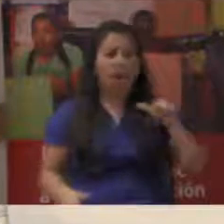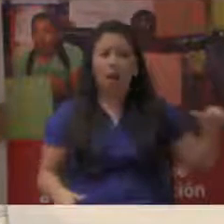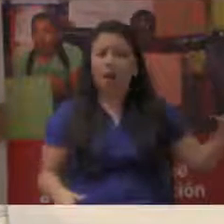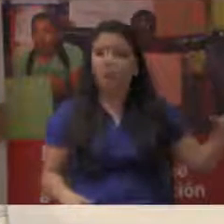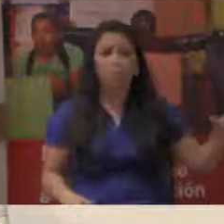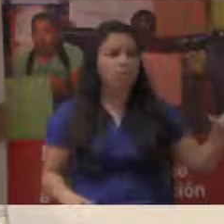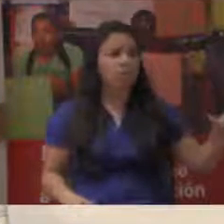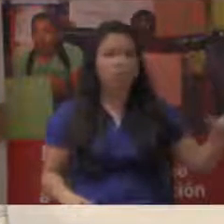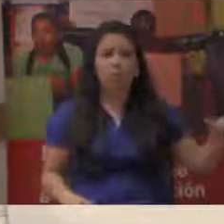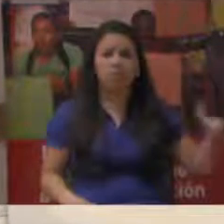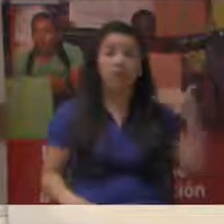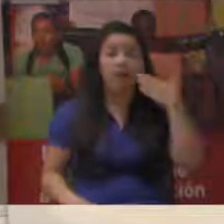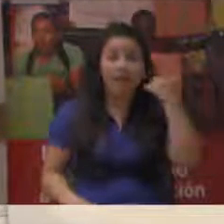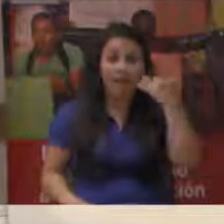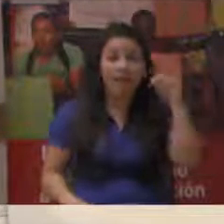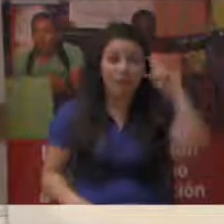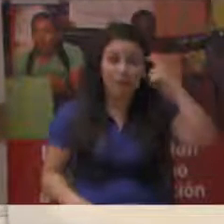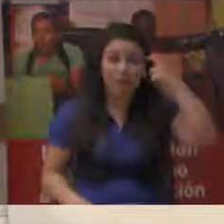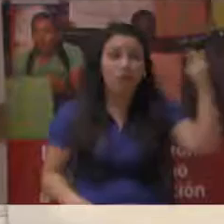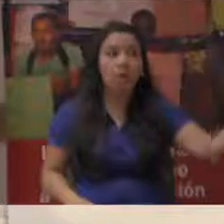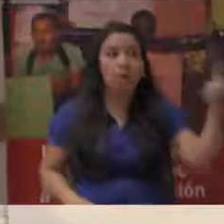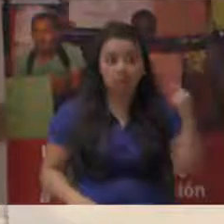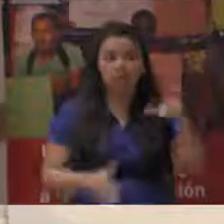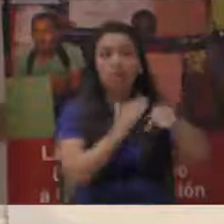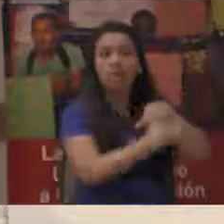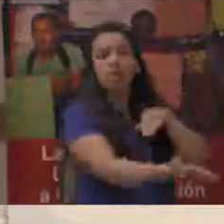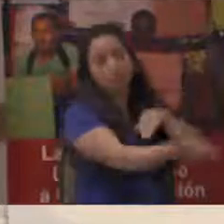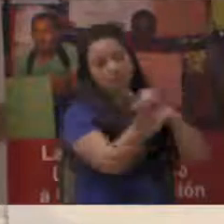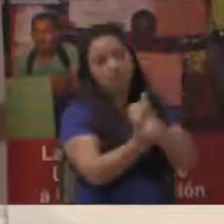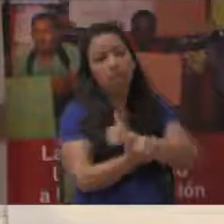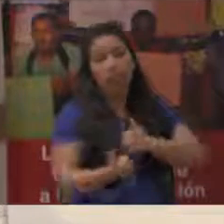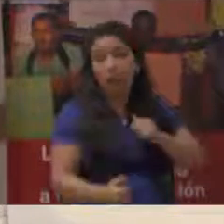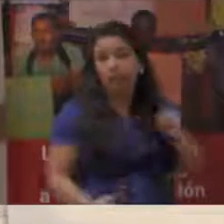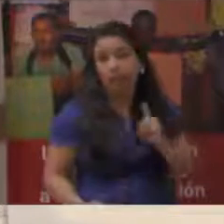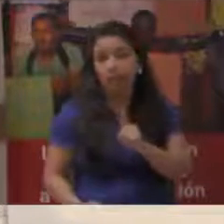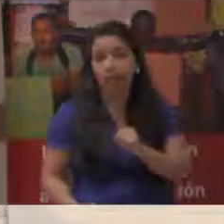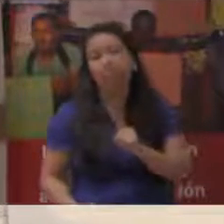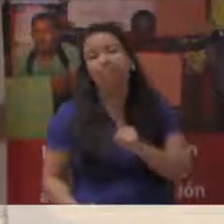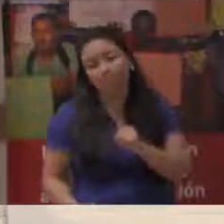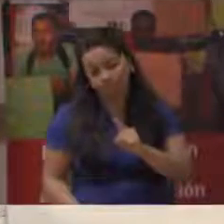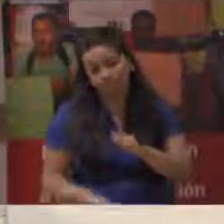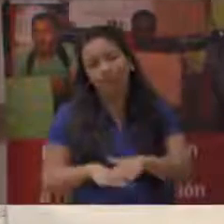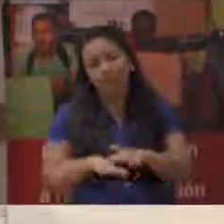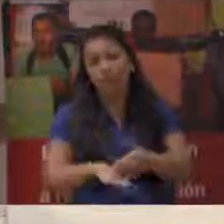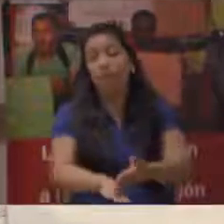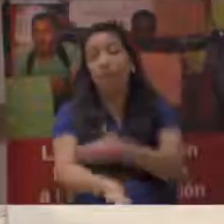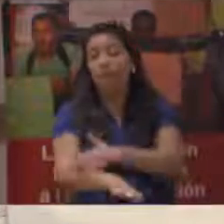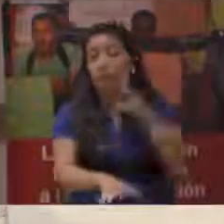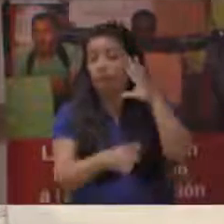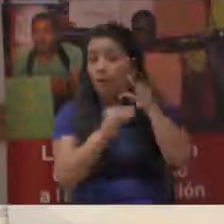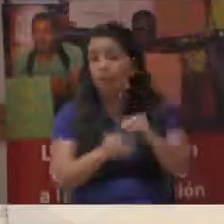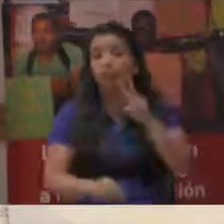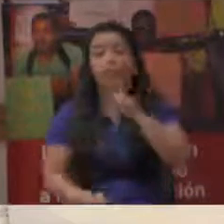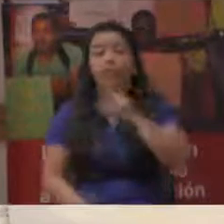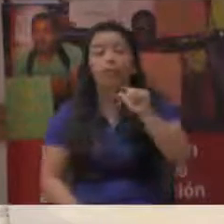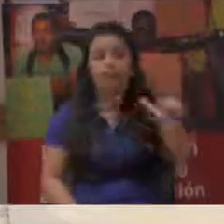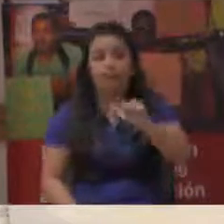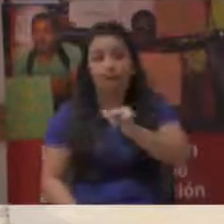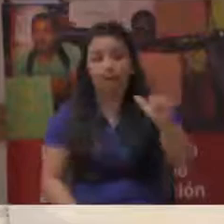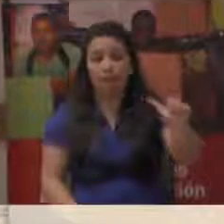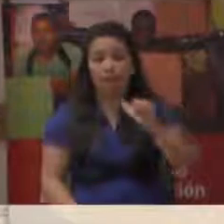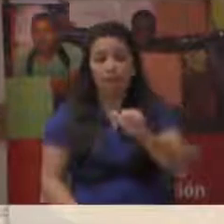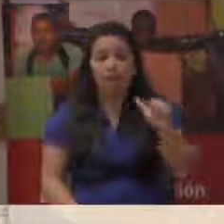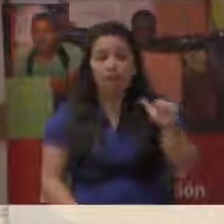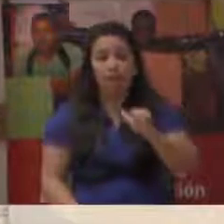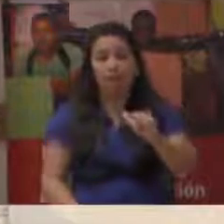la gobernadora estaba invitada. Quiero decirles que teníamos dos personas, mujeres muy importantes,